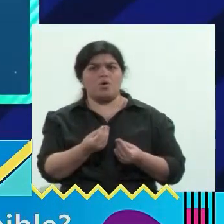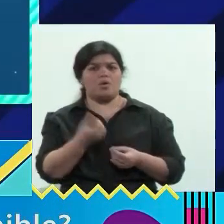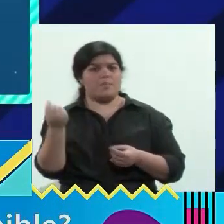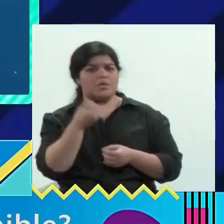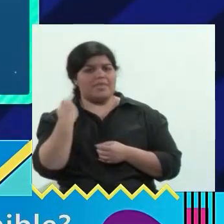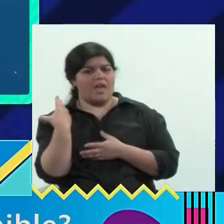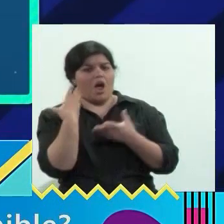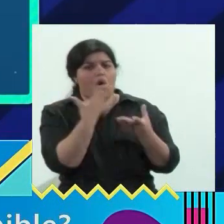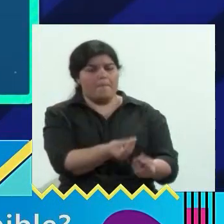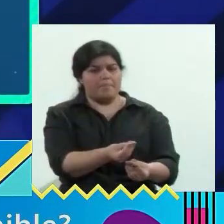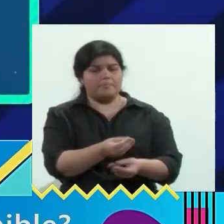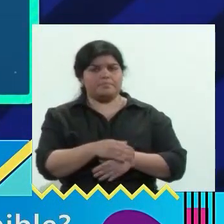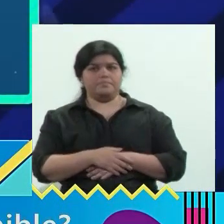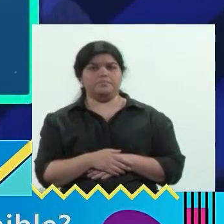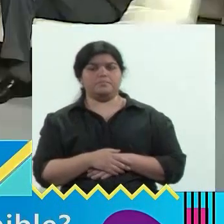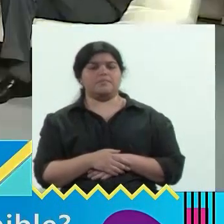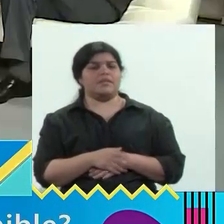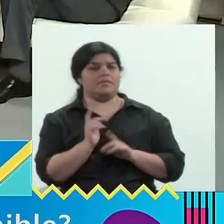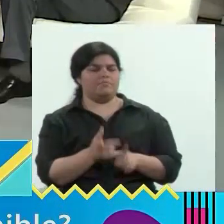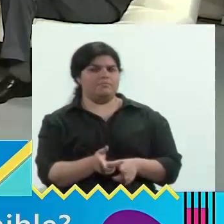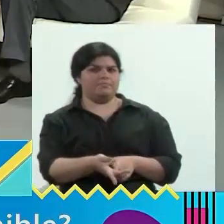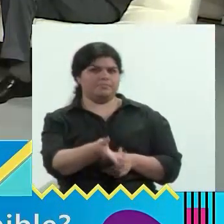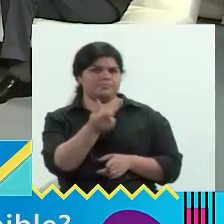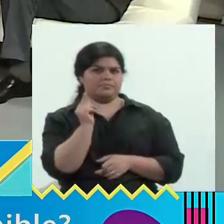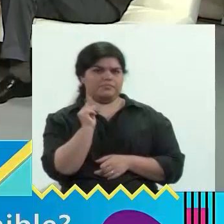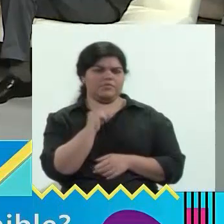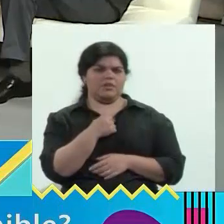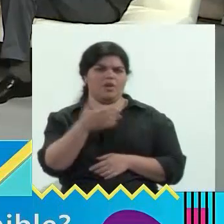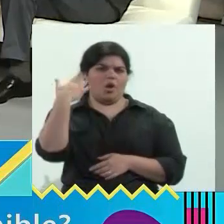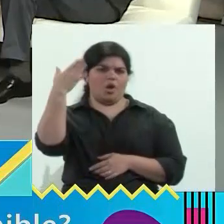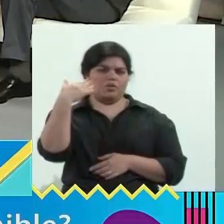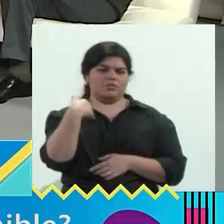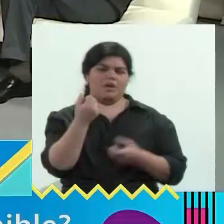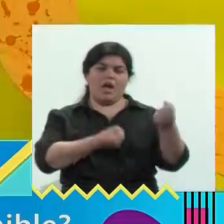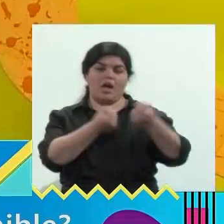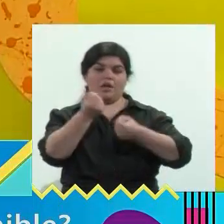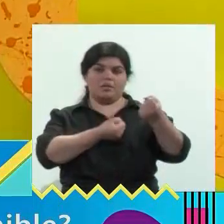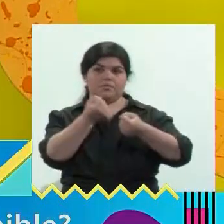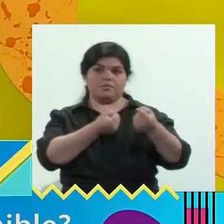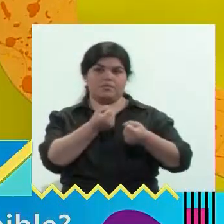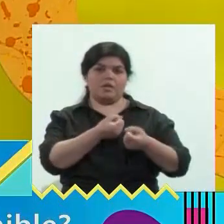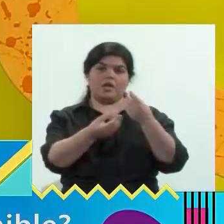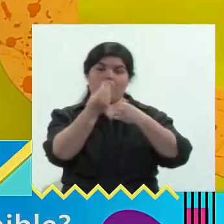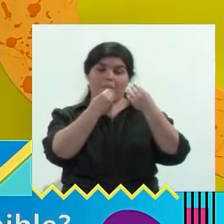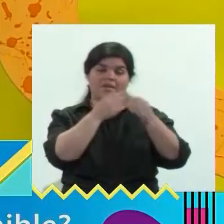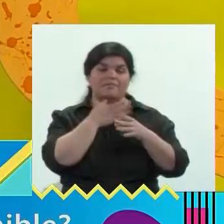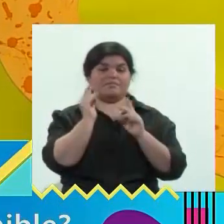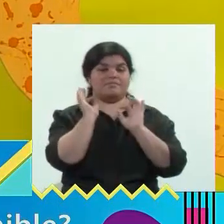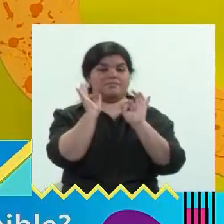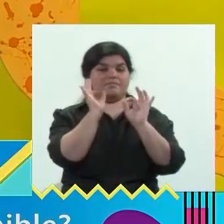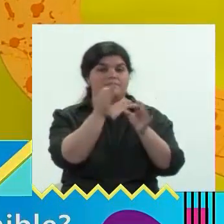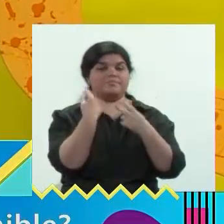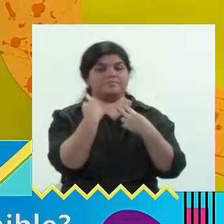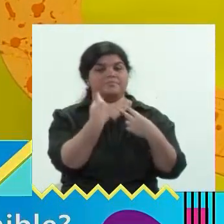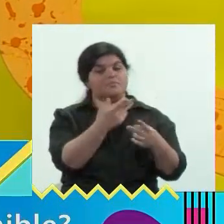recién cuando terminábamos el Congreso veníamos en el vehículo donde íbamos a comer y hablaba con